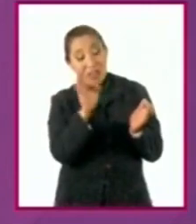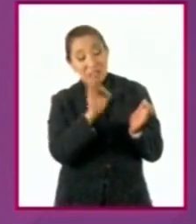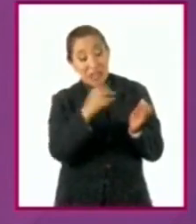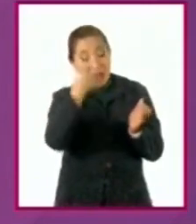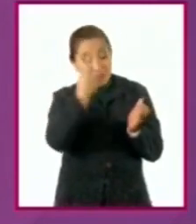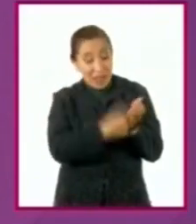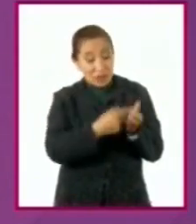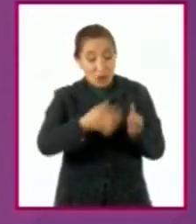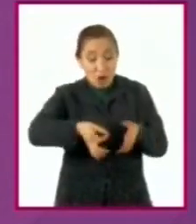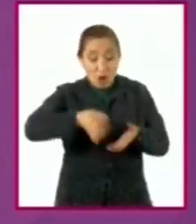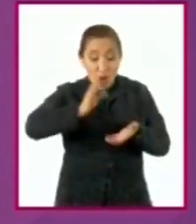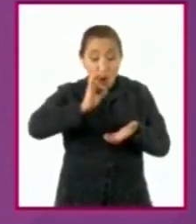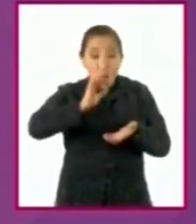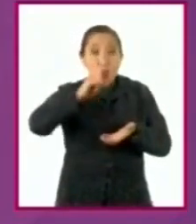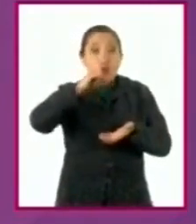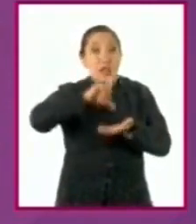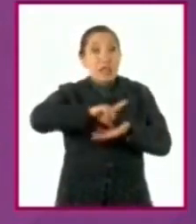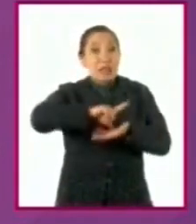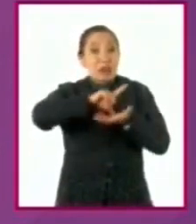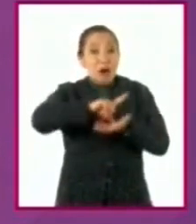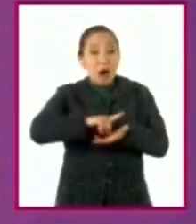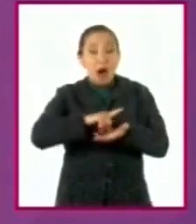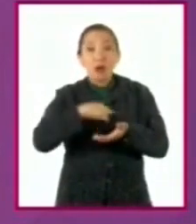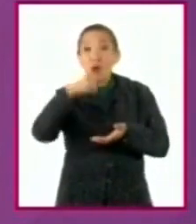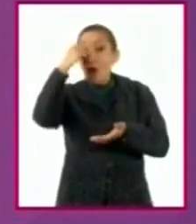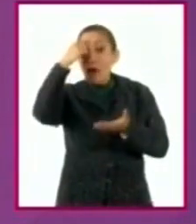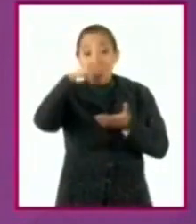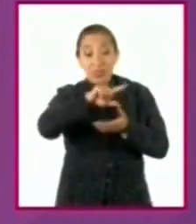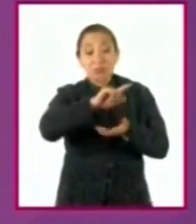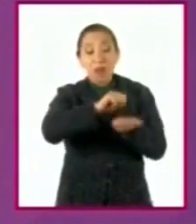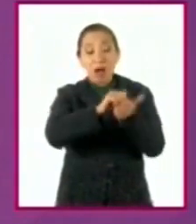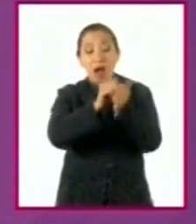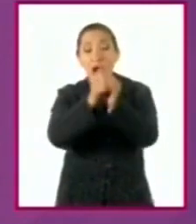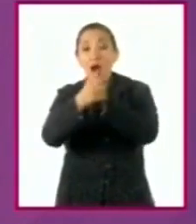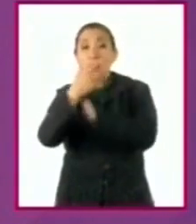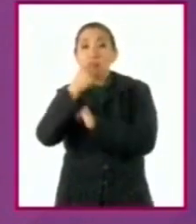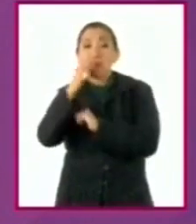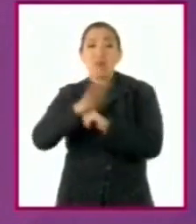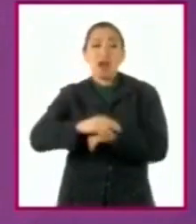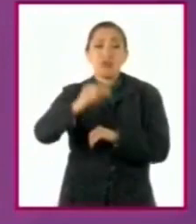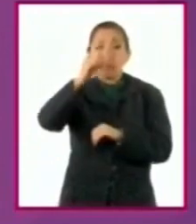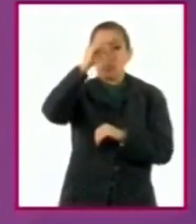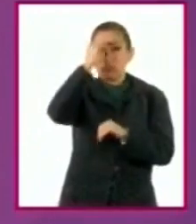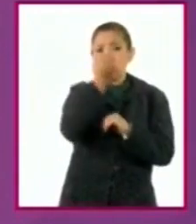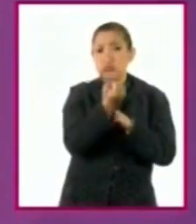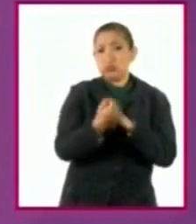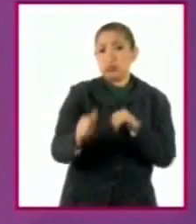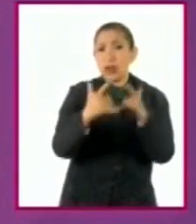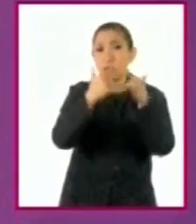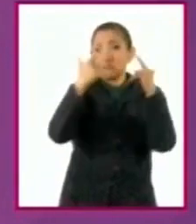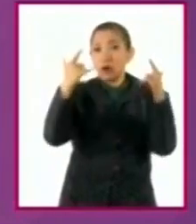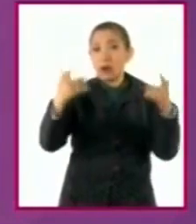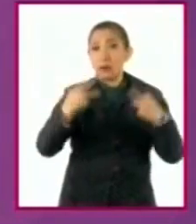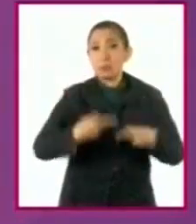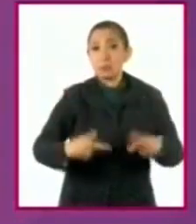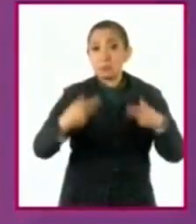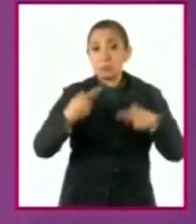en una taza de 1 litro. Nadie pensó que llegaría a ser uno de los hombres más grandes en la historia de la